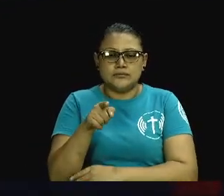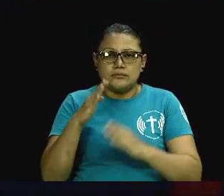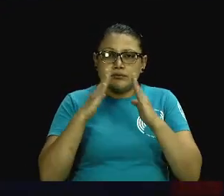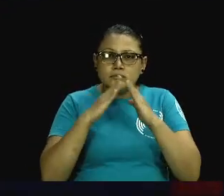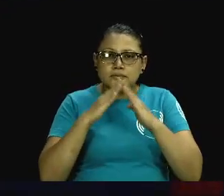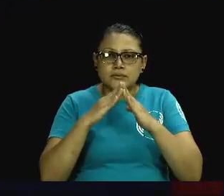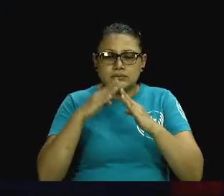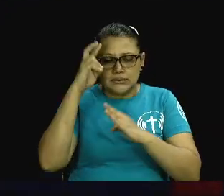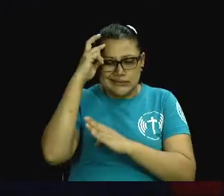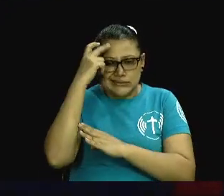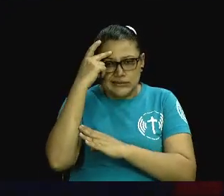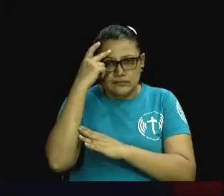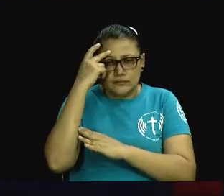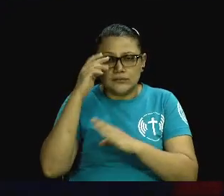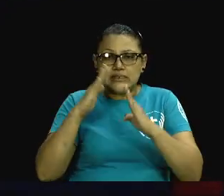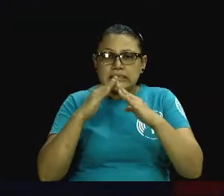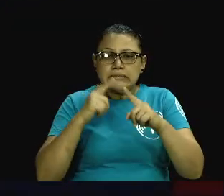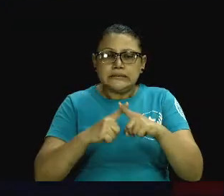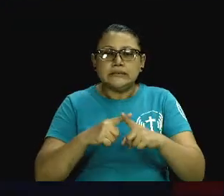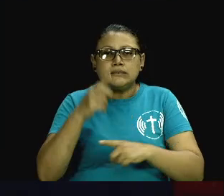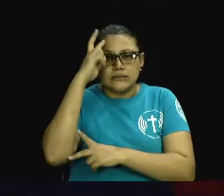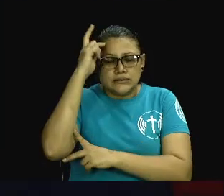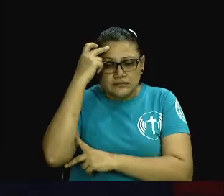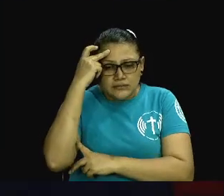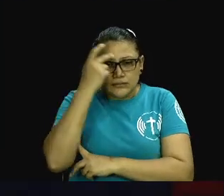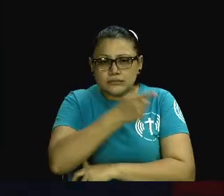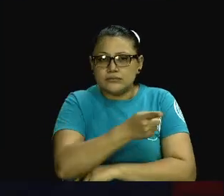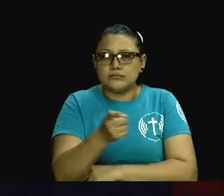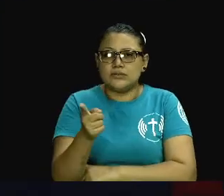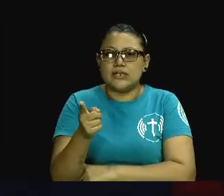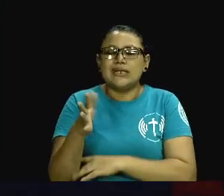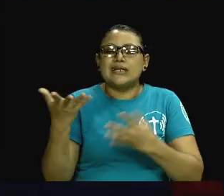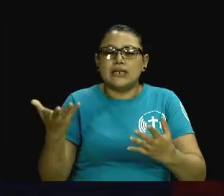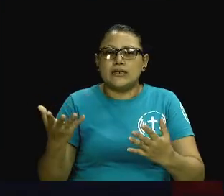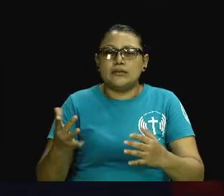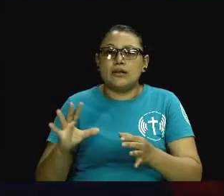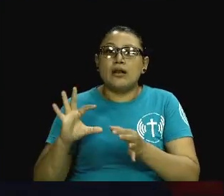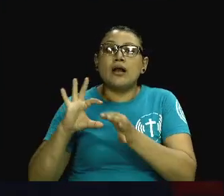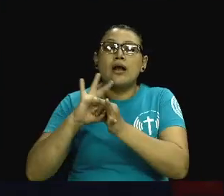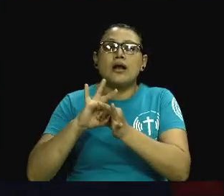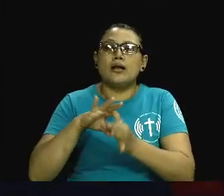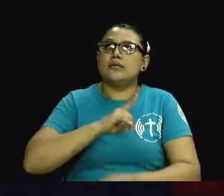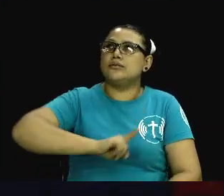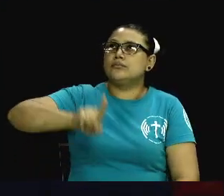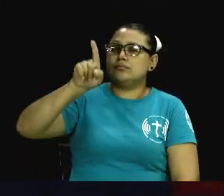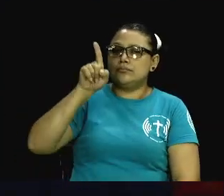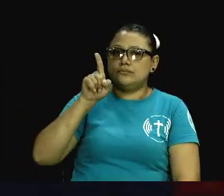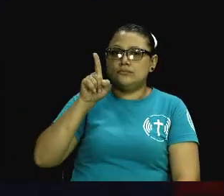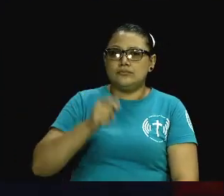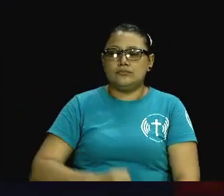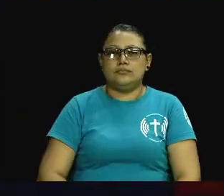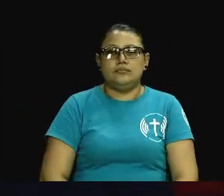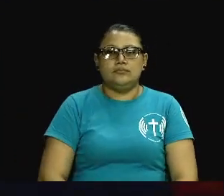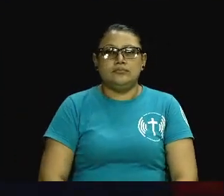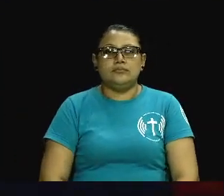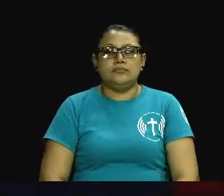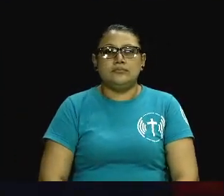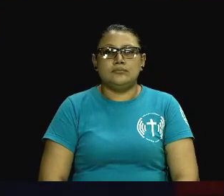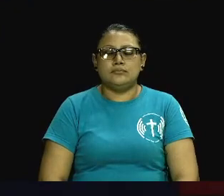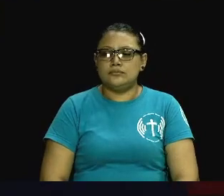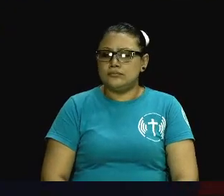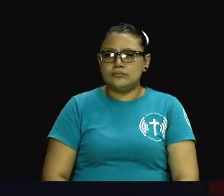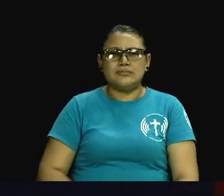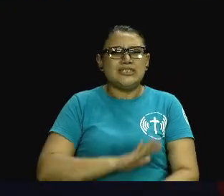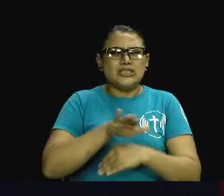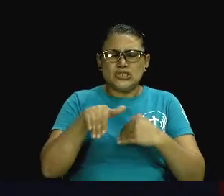y no paró ahí la bendición después yo fui asistente de maestras de las mismas como les repito que